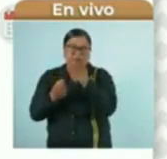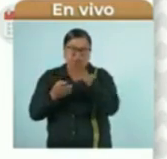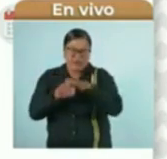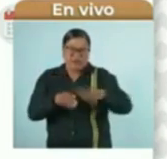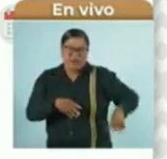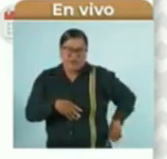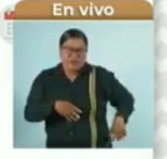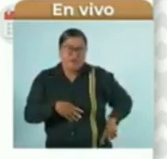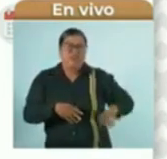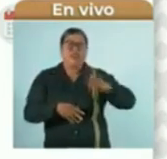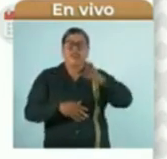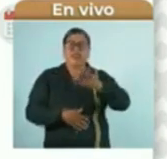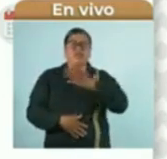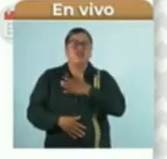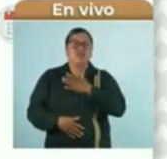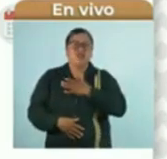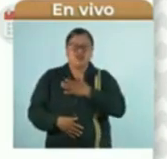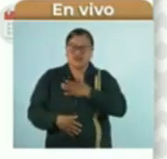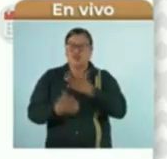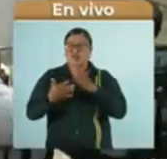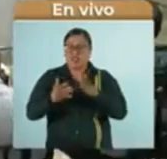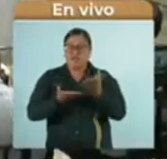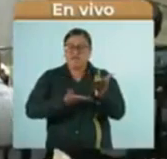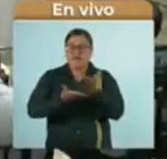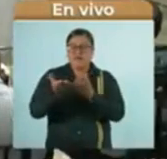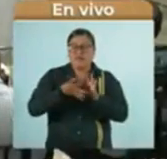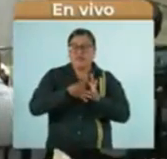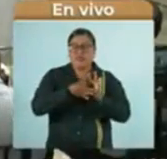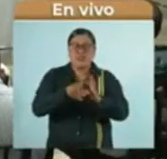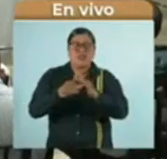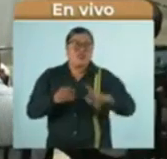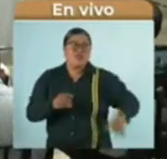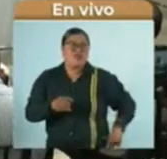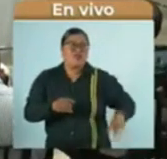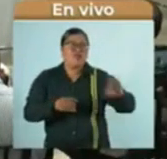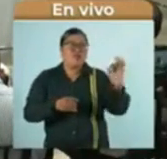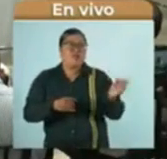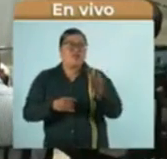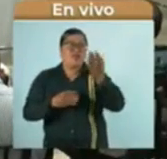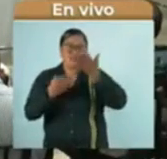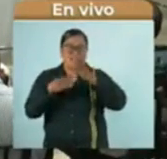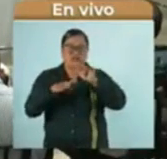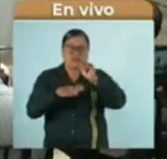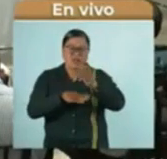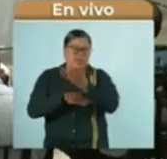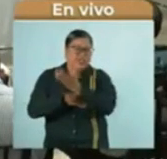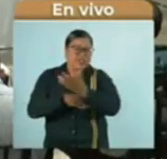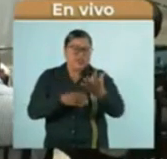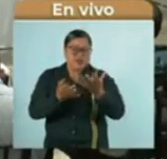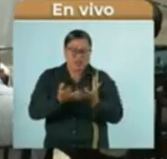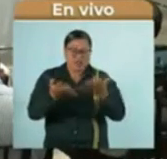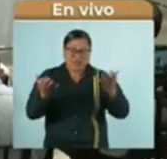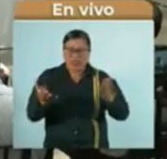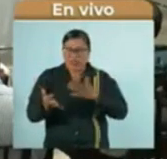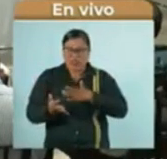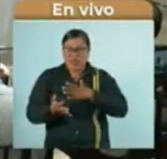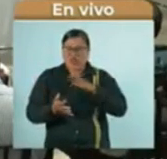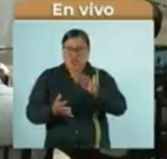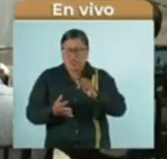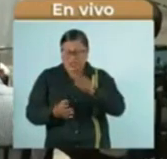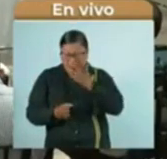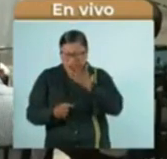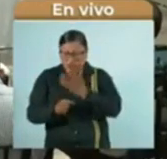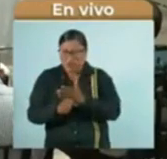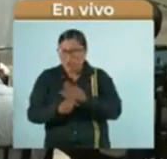convertidos también en coadyuvantes del Gobierno Federal en materia agraria aunque no somos competentes